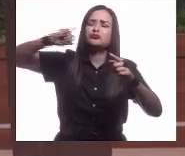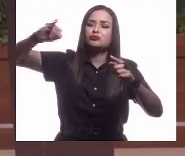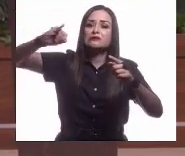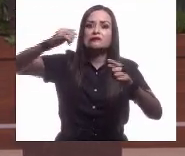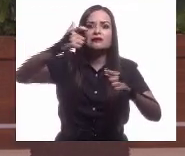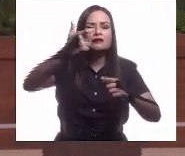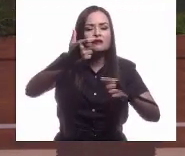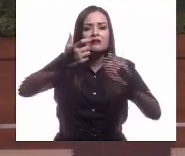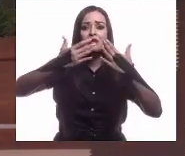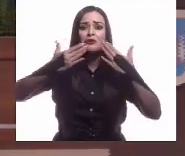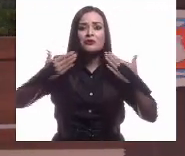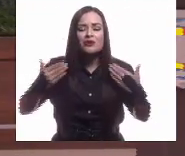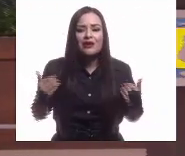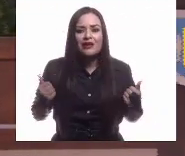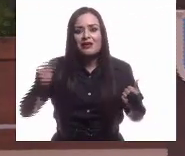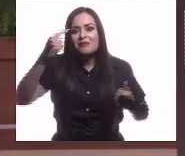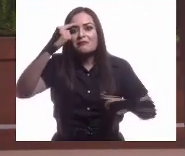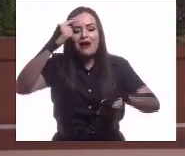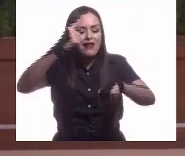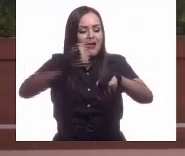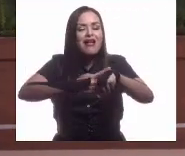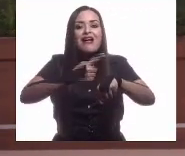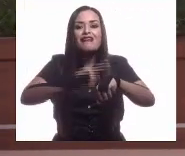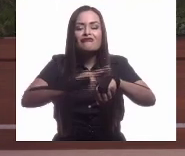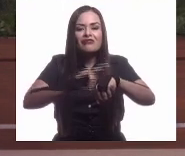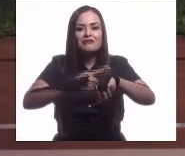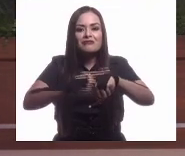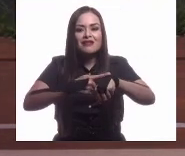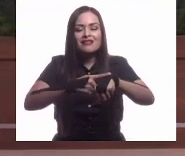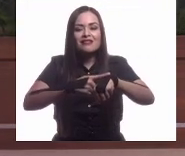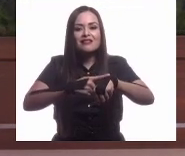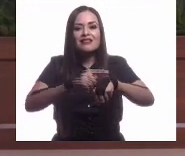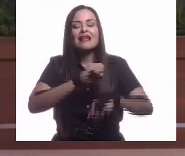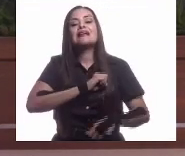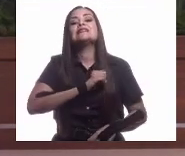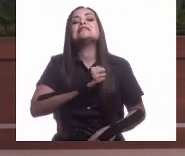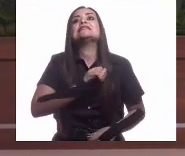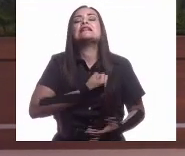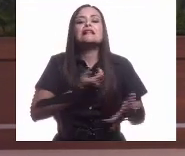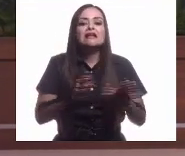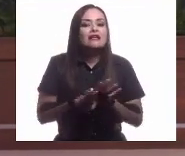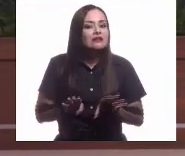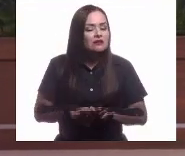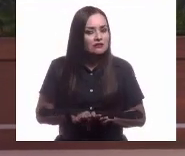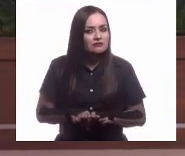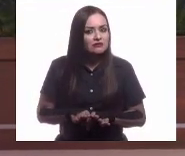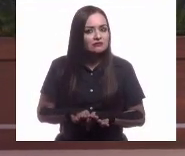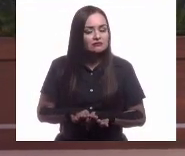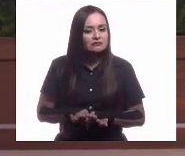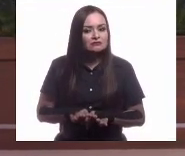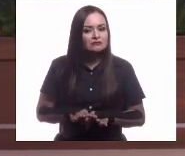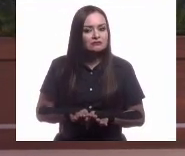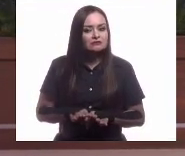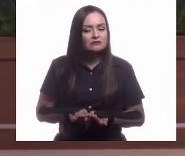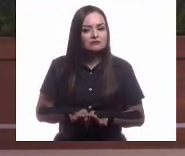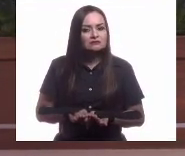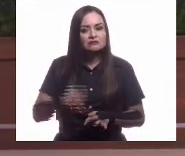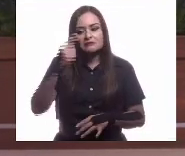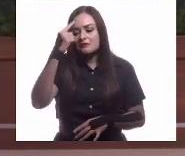recursos, para poder procurar la salud y recibir ese tratamiento que necesitamos para